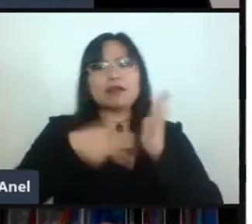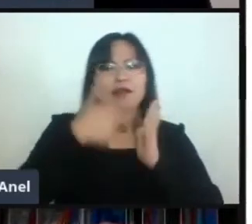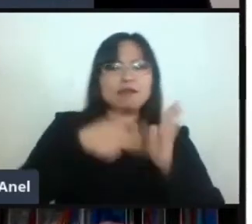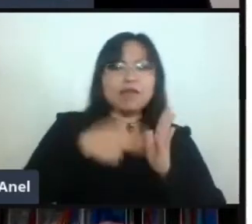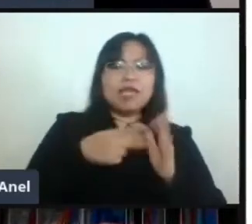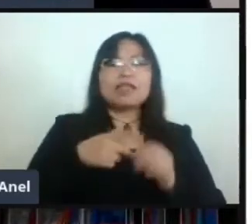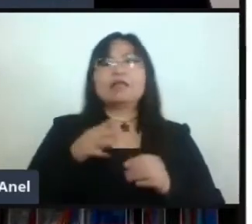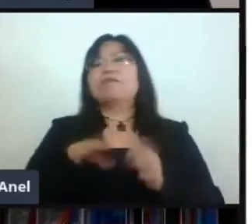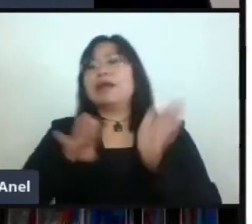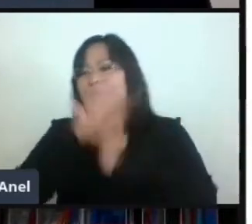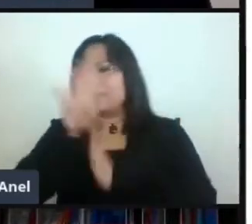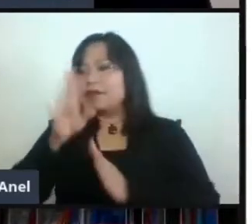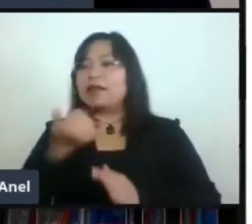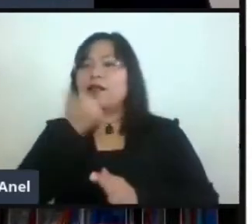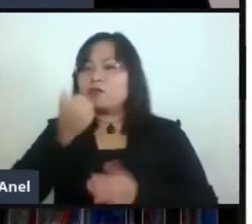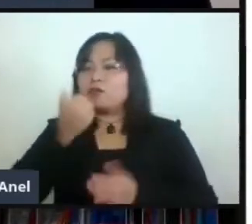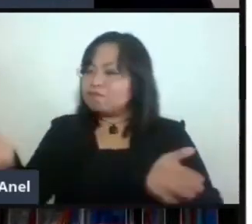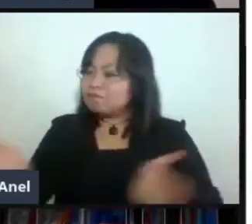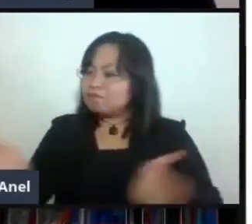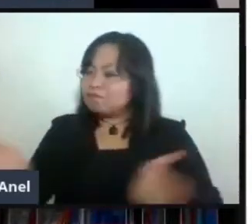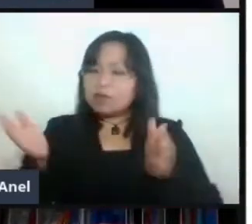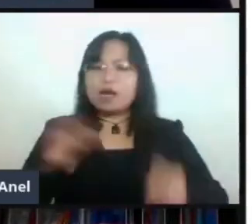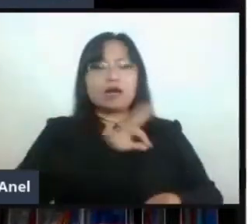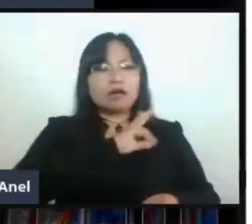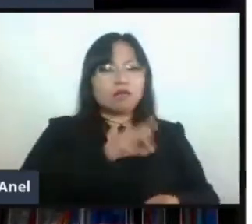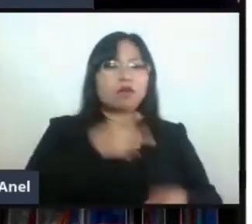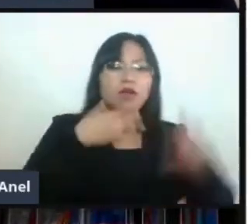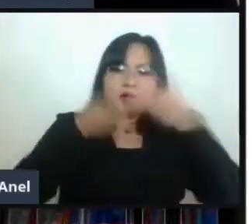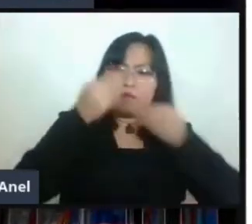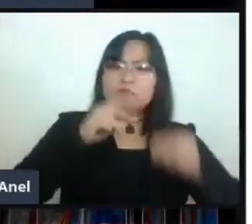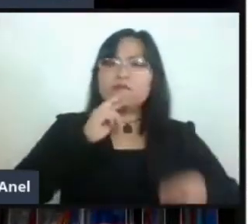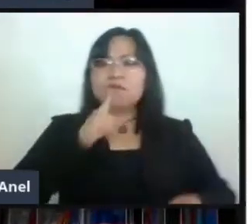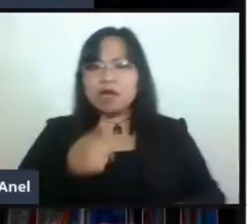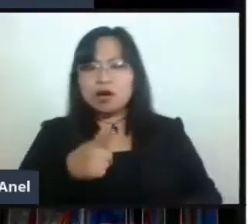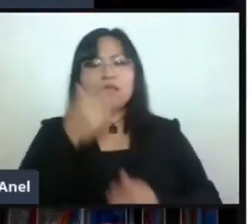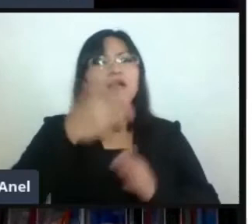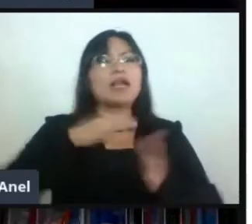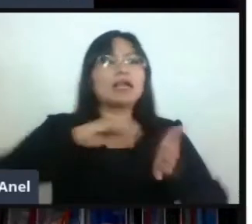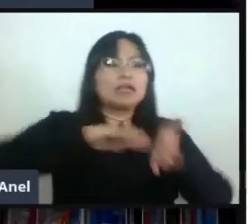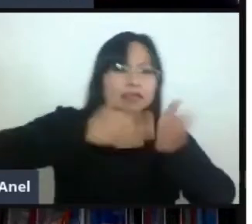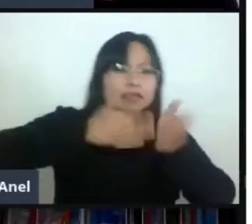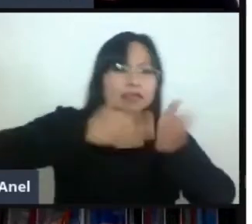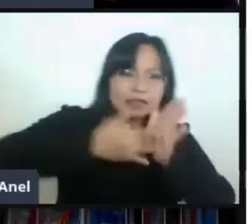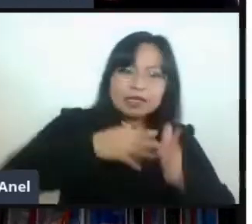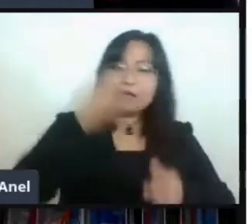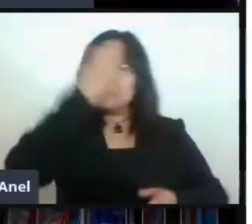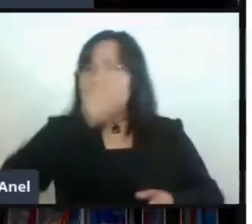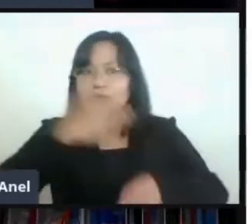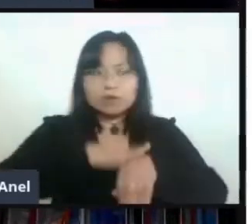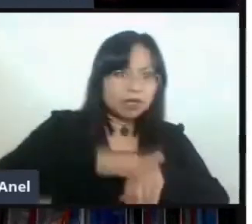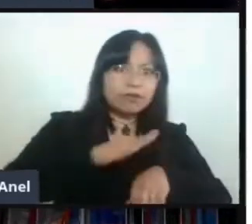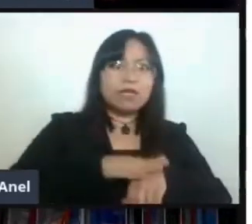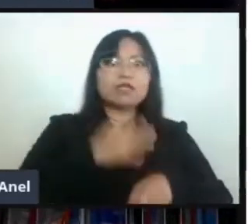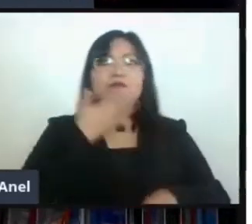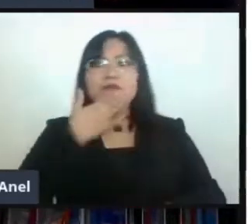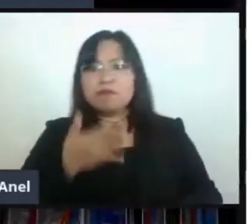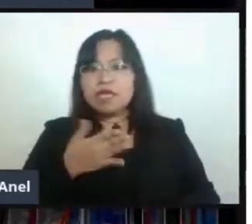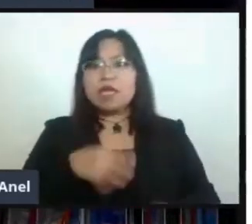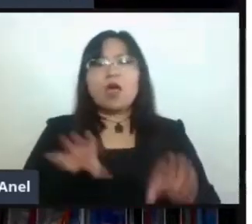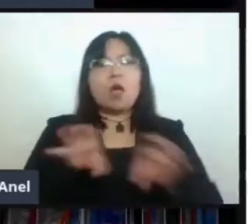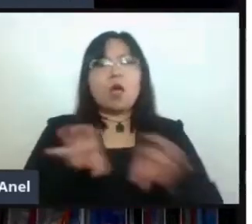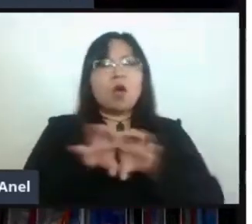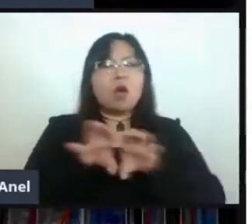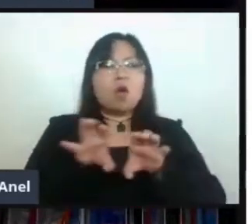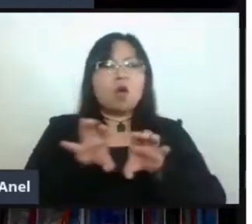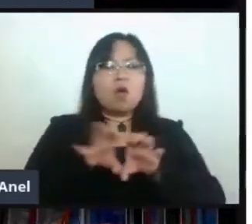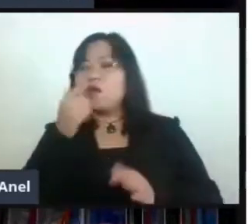sean flexibles. Nos sirven mucho las estrategias de evaluación para saber dónde estamos ubicados, ¿sí? Tienen que ser